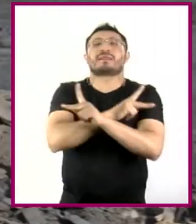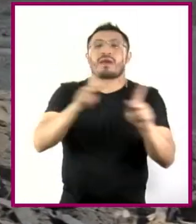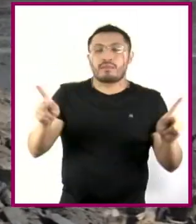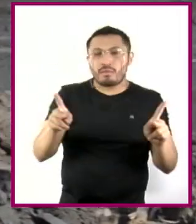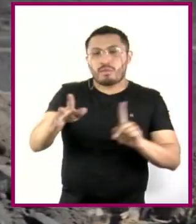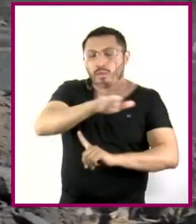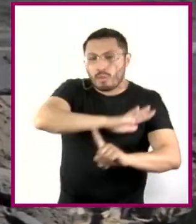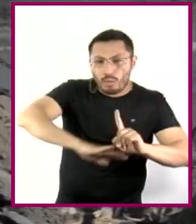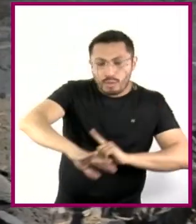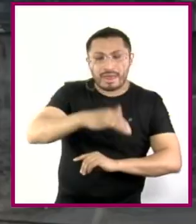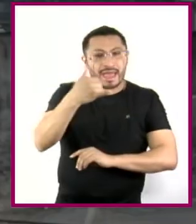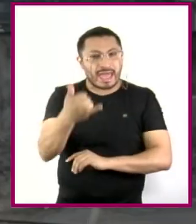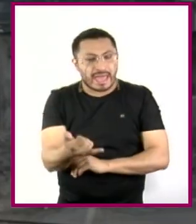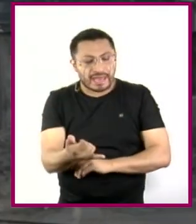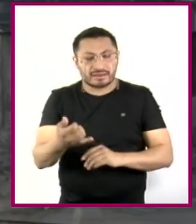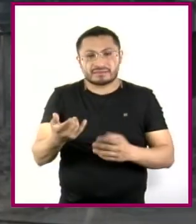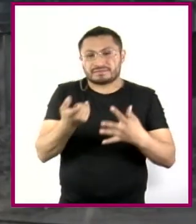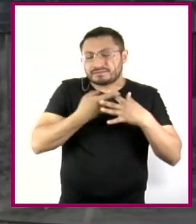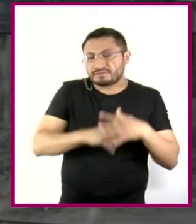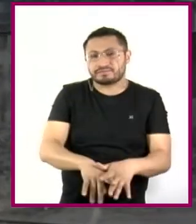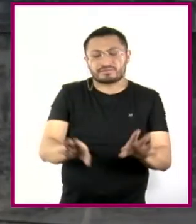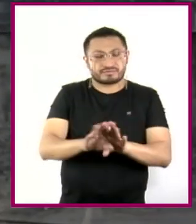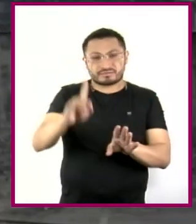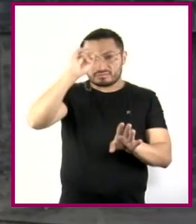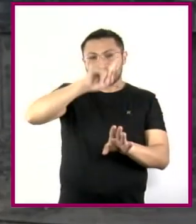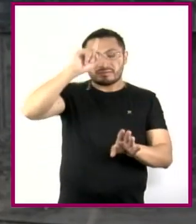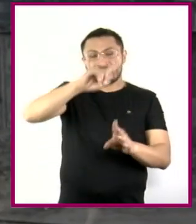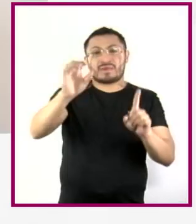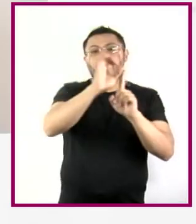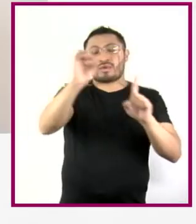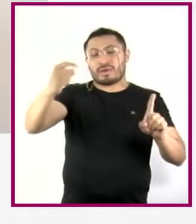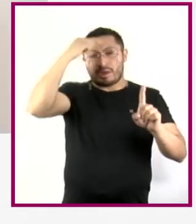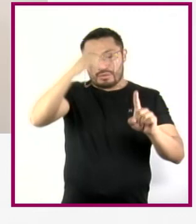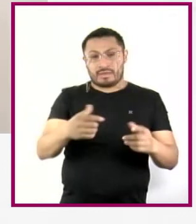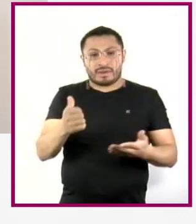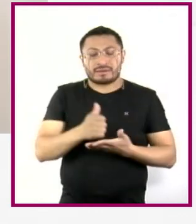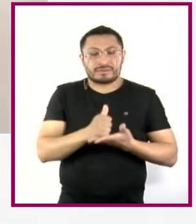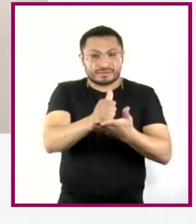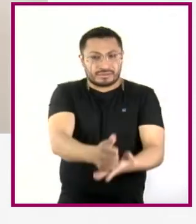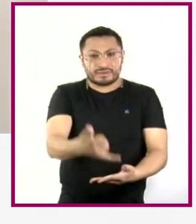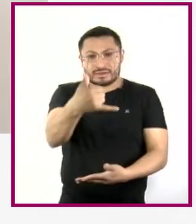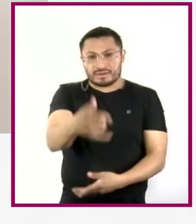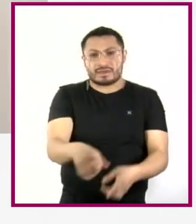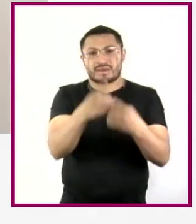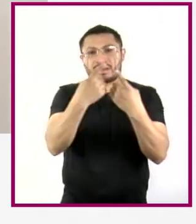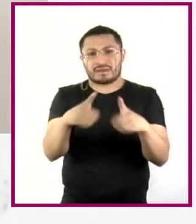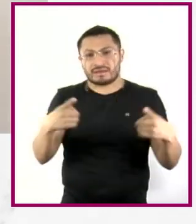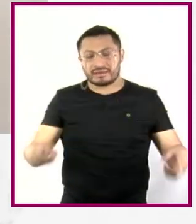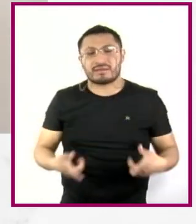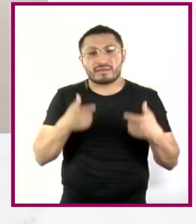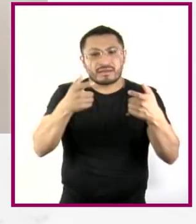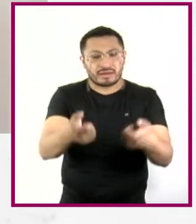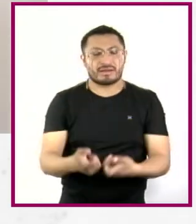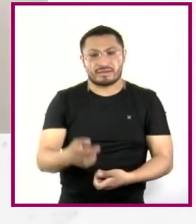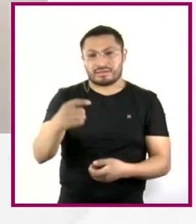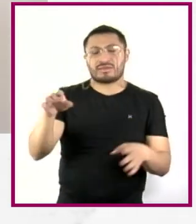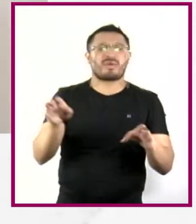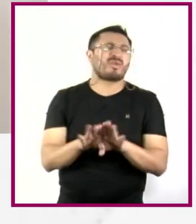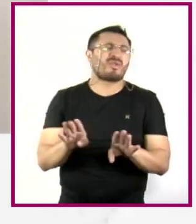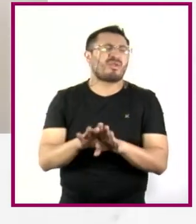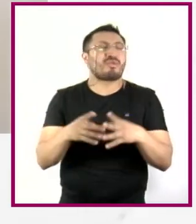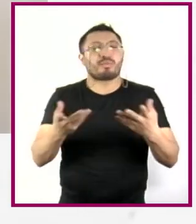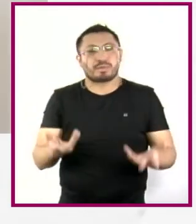ambientales, y surge a través de una recomendación de la Organización para la Cooperación y el Desarrollo Económicos como una forma de